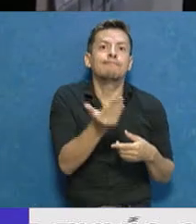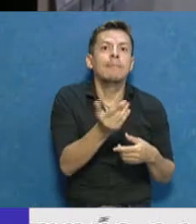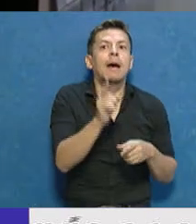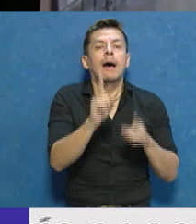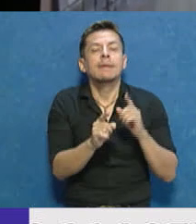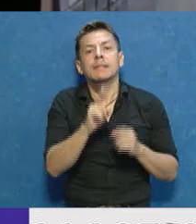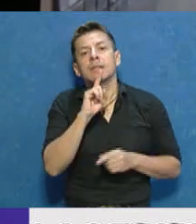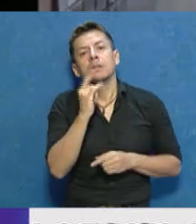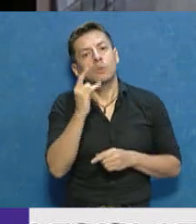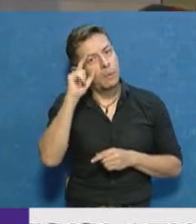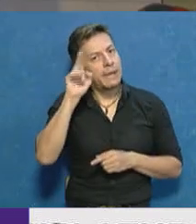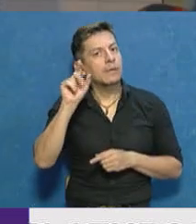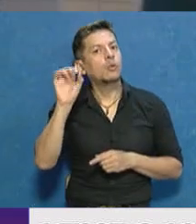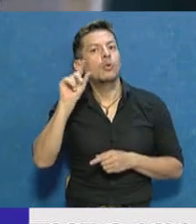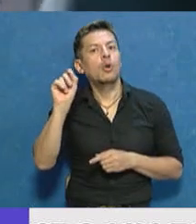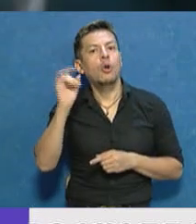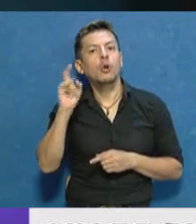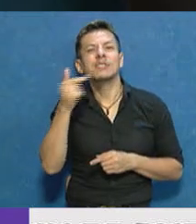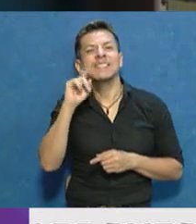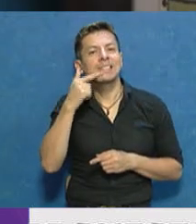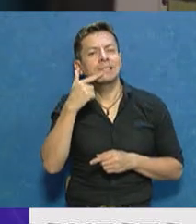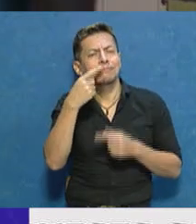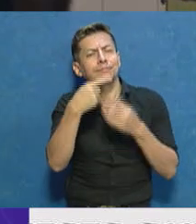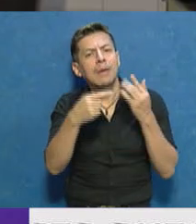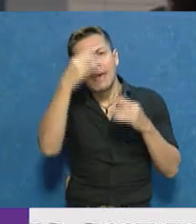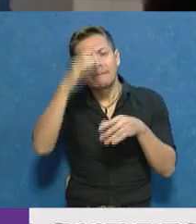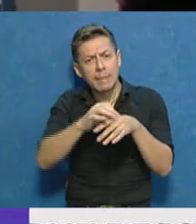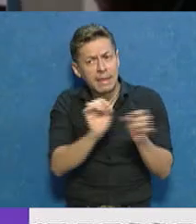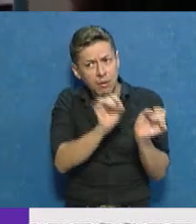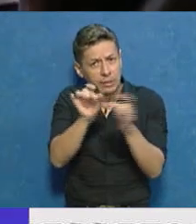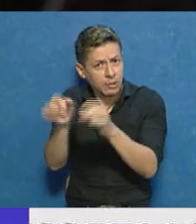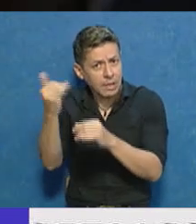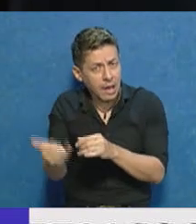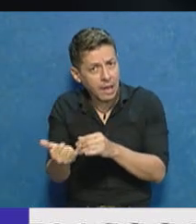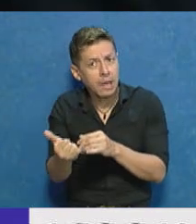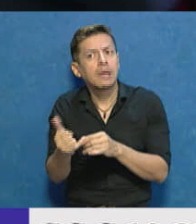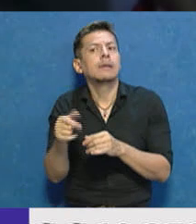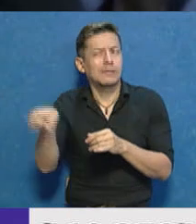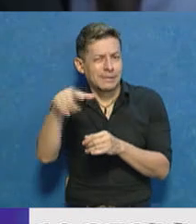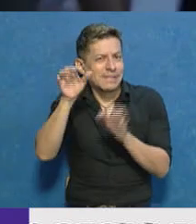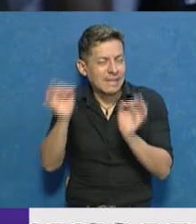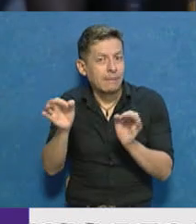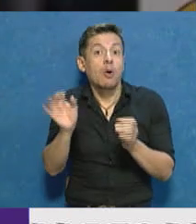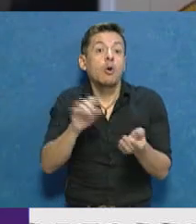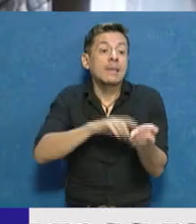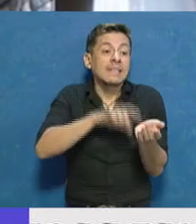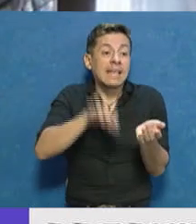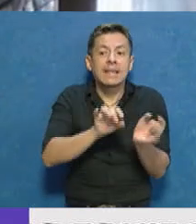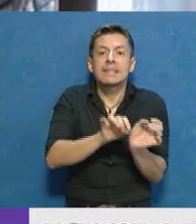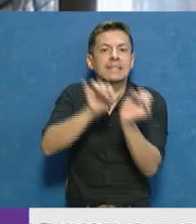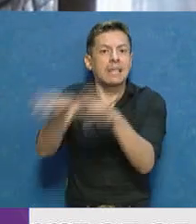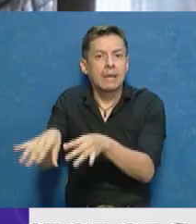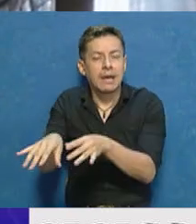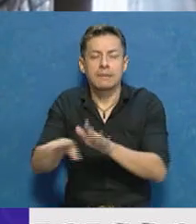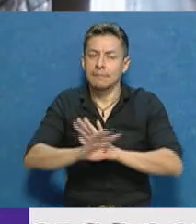tuberculosis multiresistente, otras enfermedades que son de transmisión de persona a persona, entonces por ahí salpicadura de sangre. Entonces tienen que tener